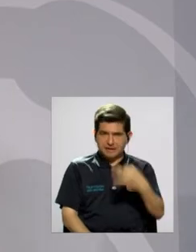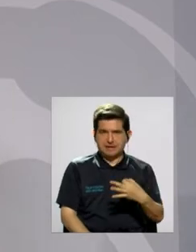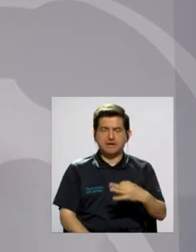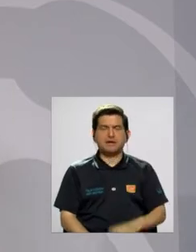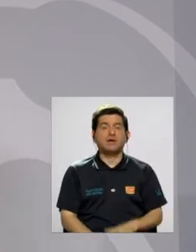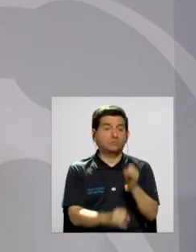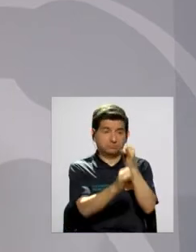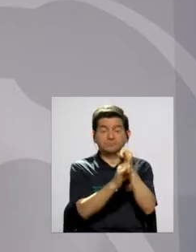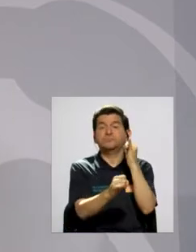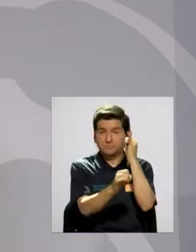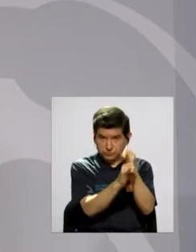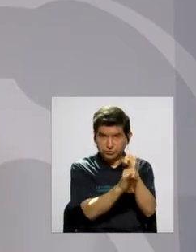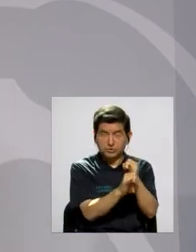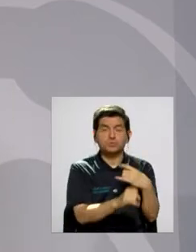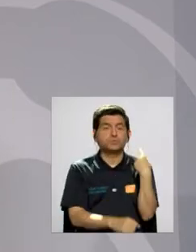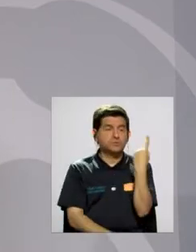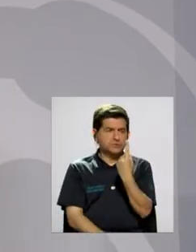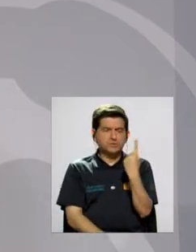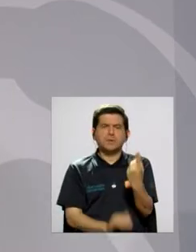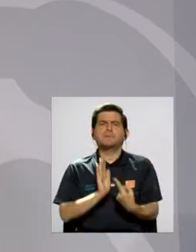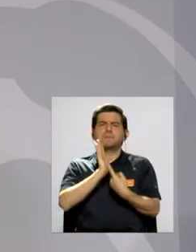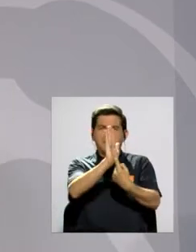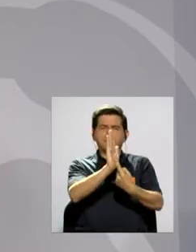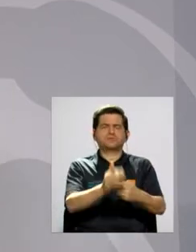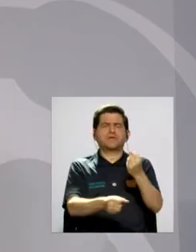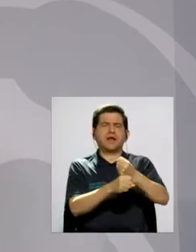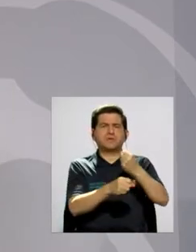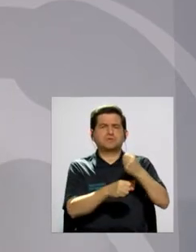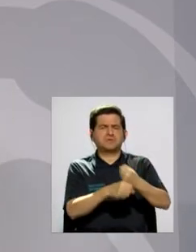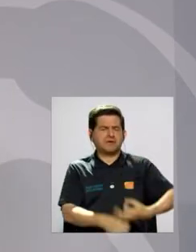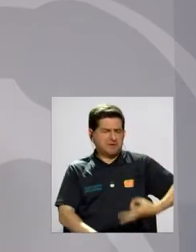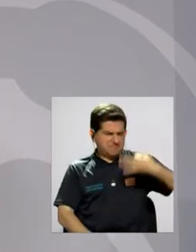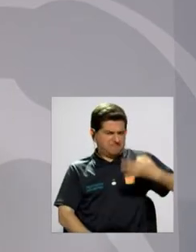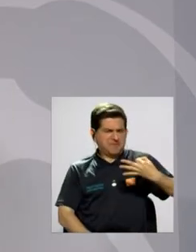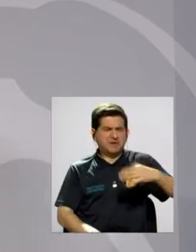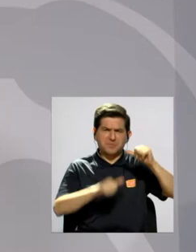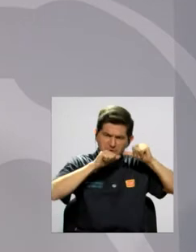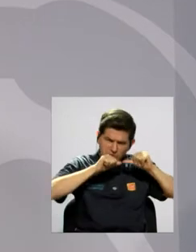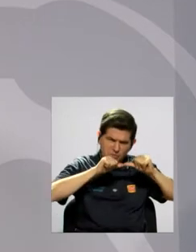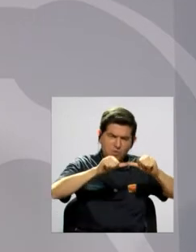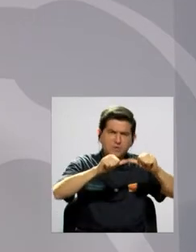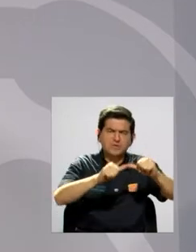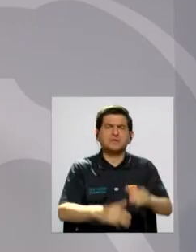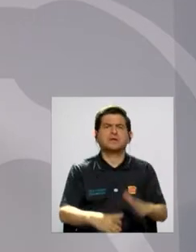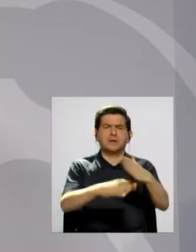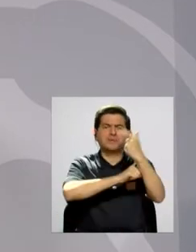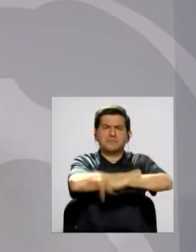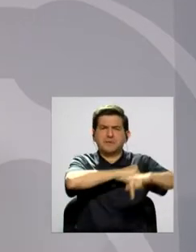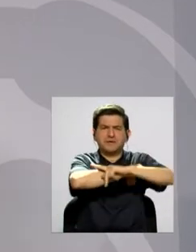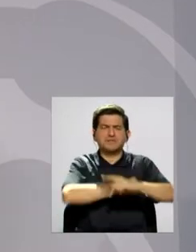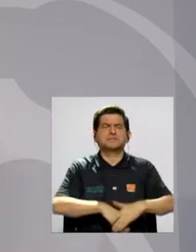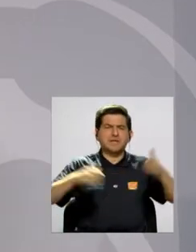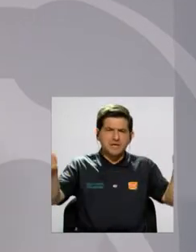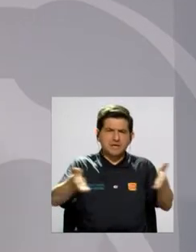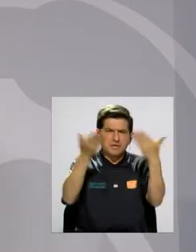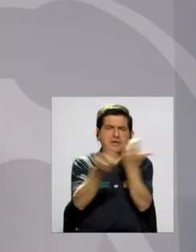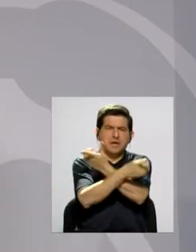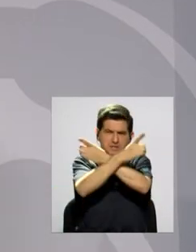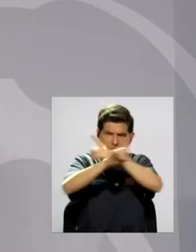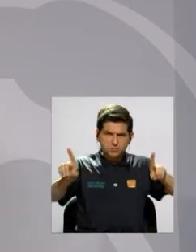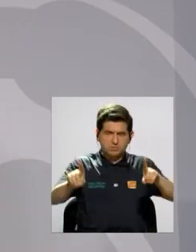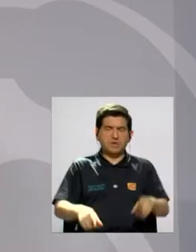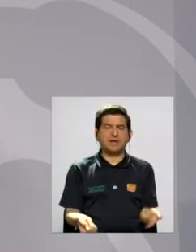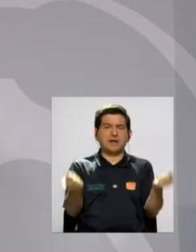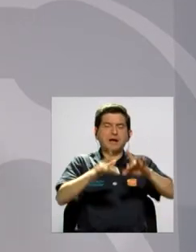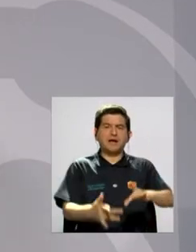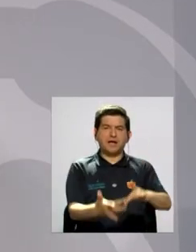como institución siempre ha mostrado un sólido trabajo y una constancia que hace patria y que fomenta democracia, y que en este caso